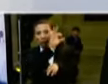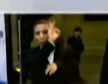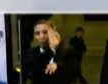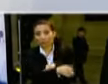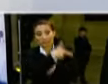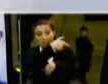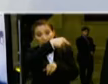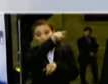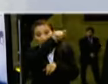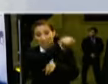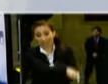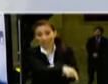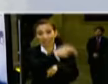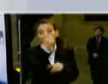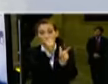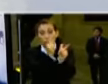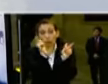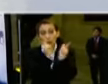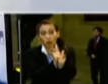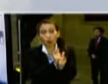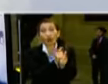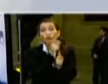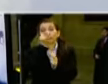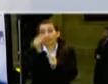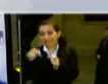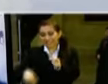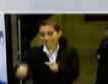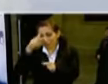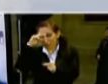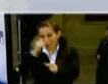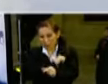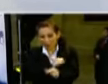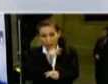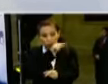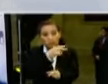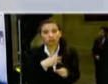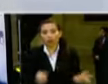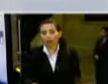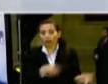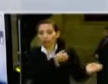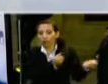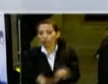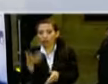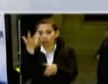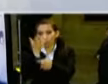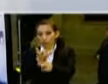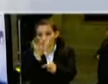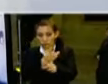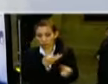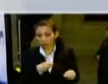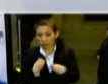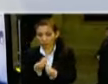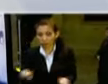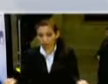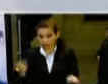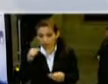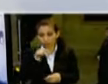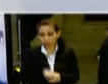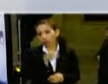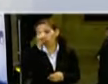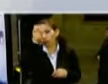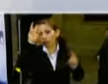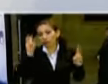90% de las armas utilizadas por el crimen organizado viene de Estados Unidos. Y en tercer lugar, tenemos todo el